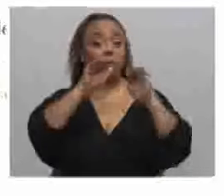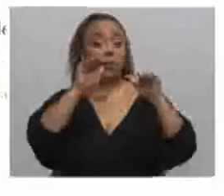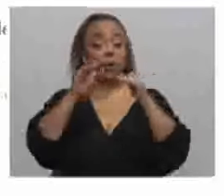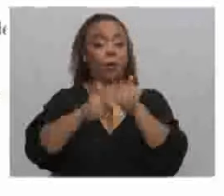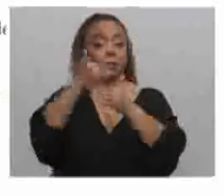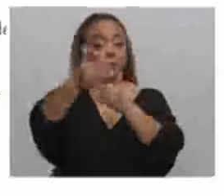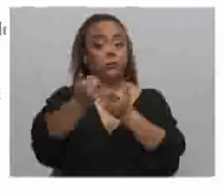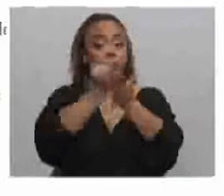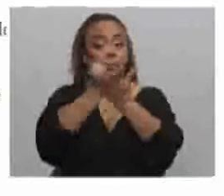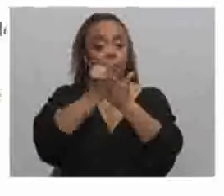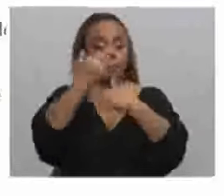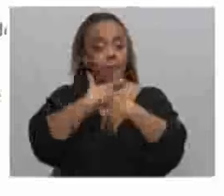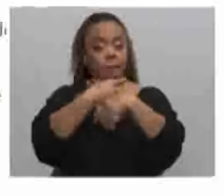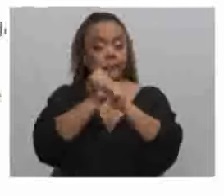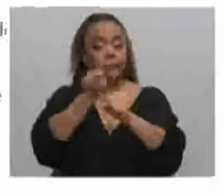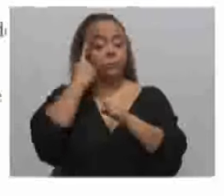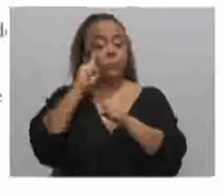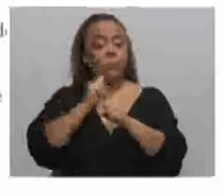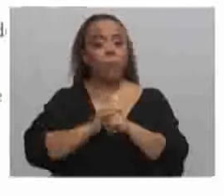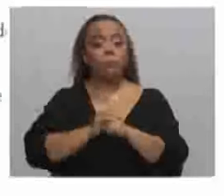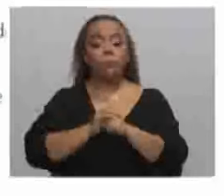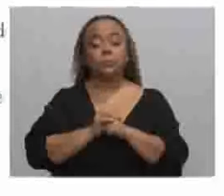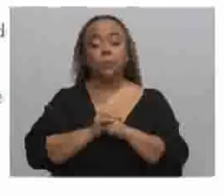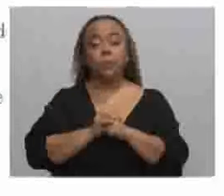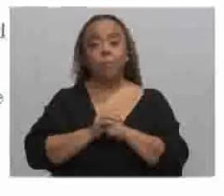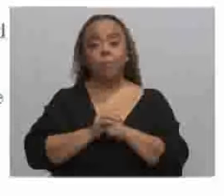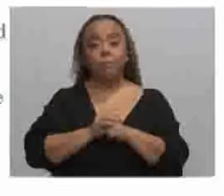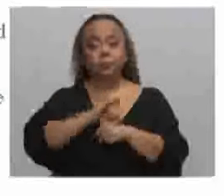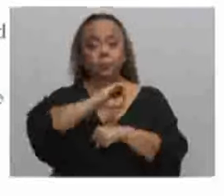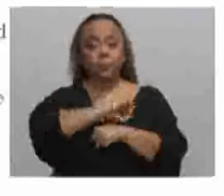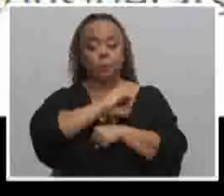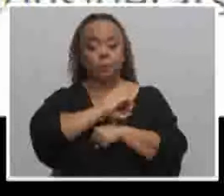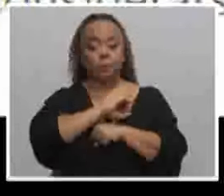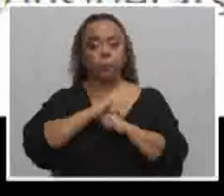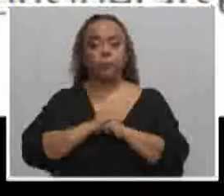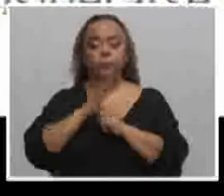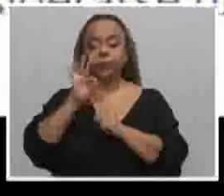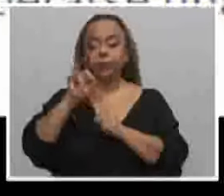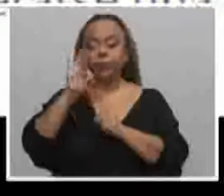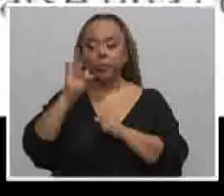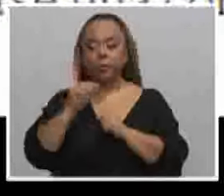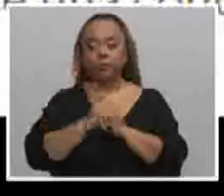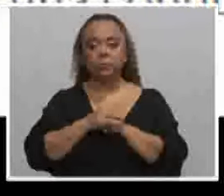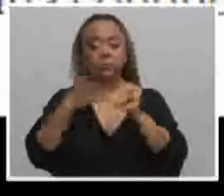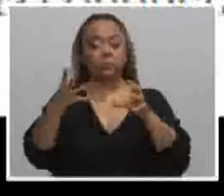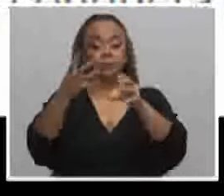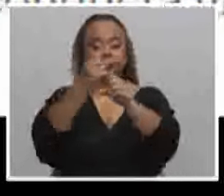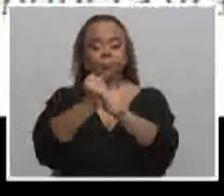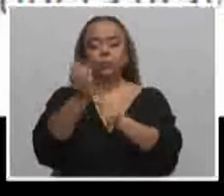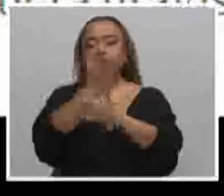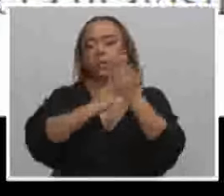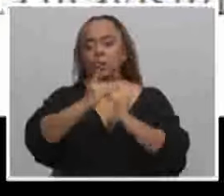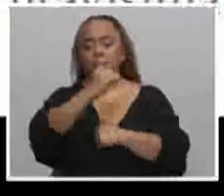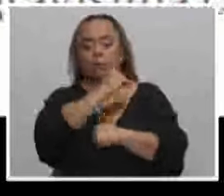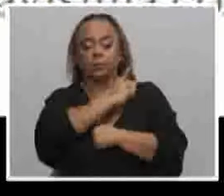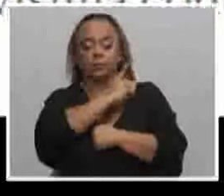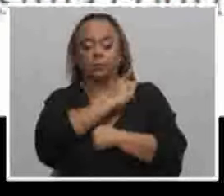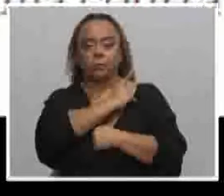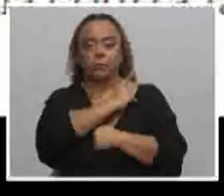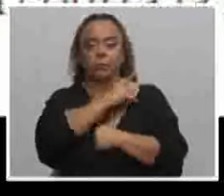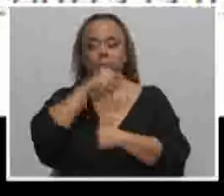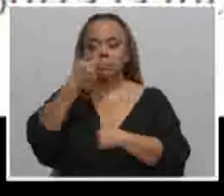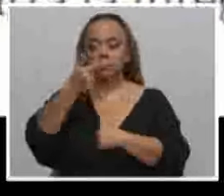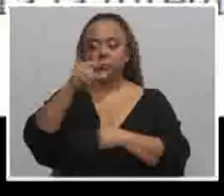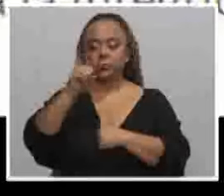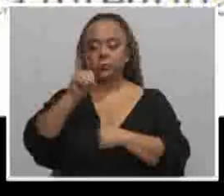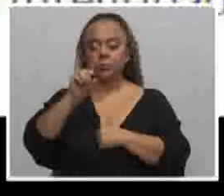una investigación realizada por la Oficialía de Integridad de la FIFA, que concluyó que algunos dirigentes de Puerto